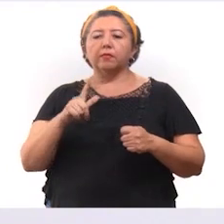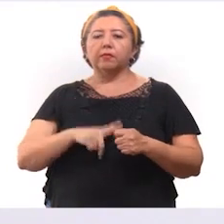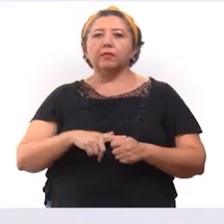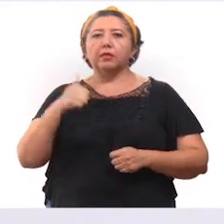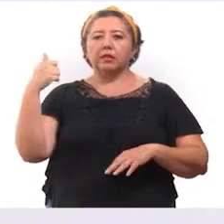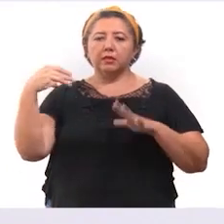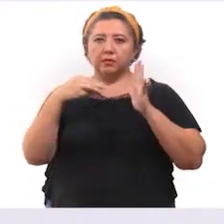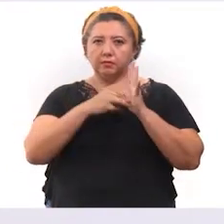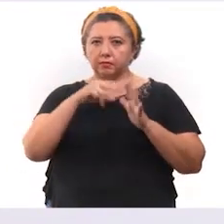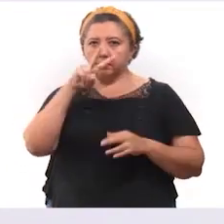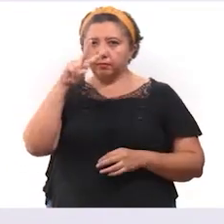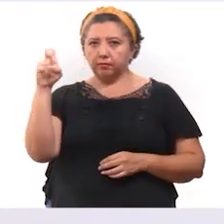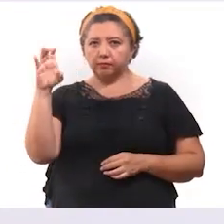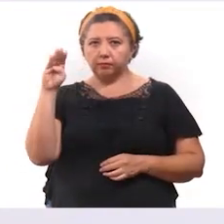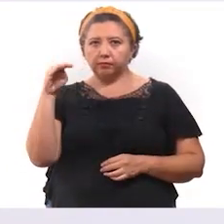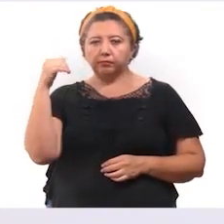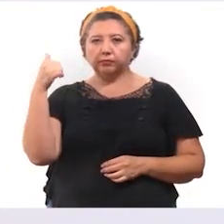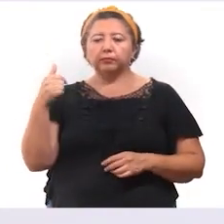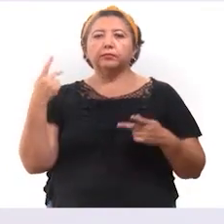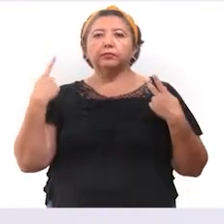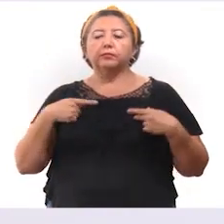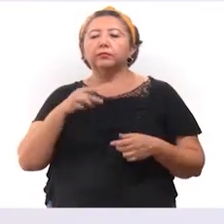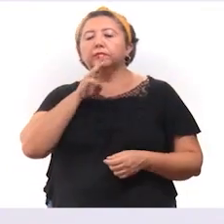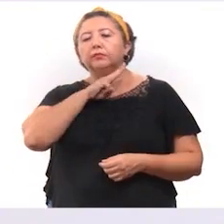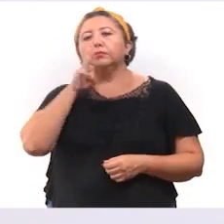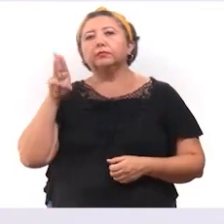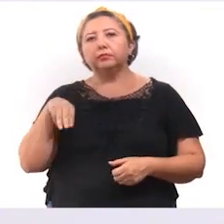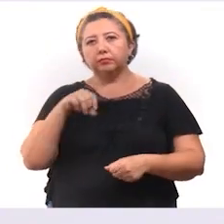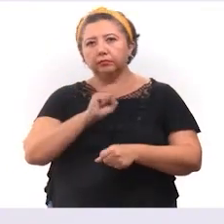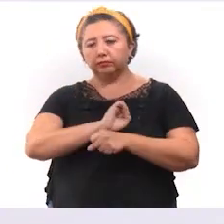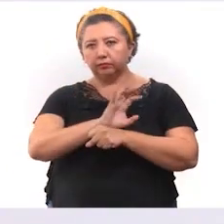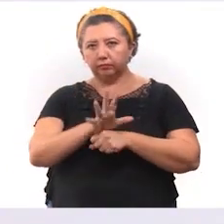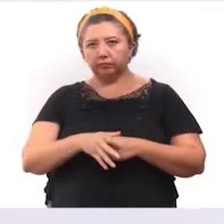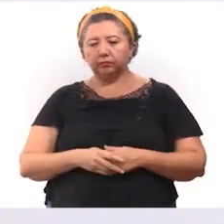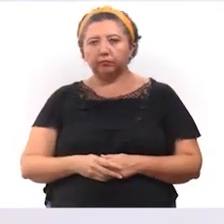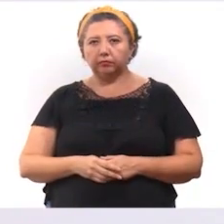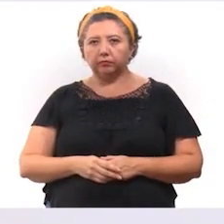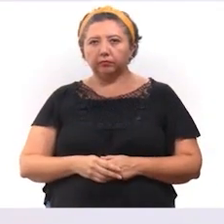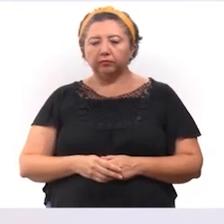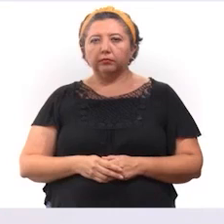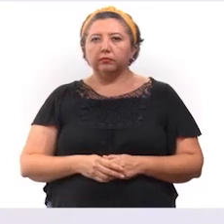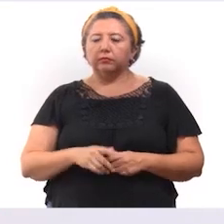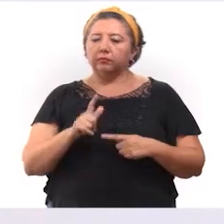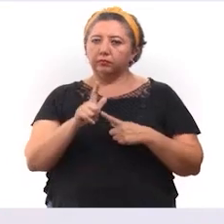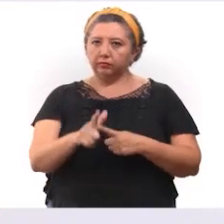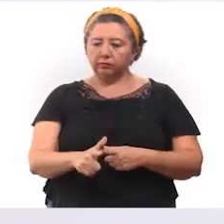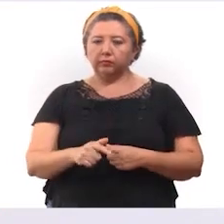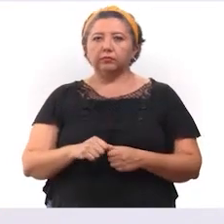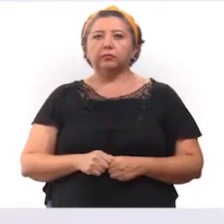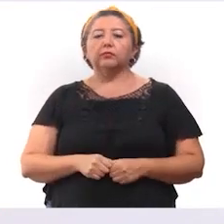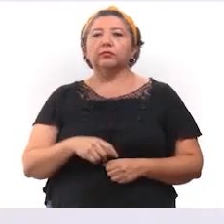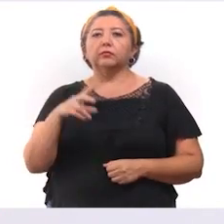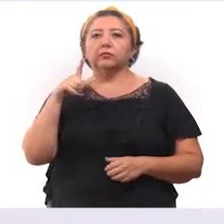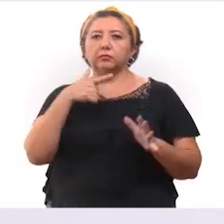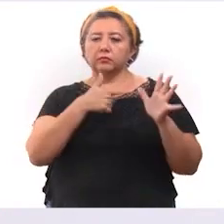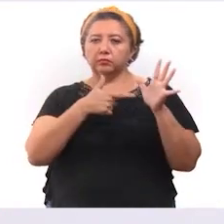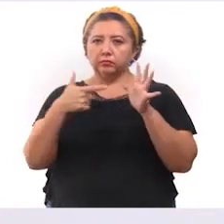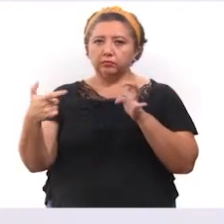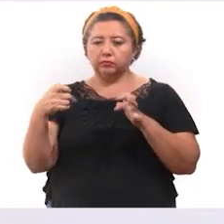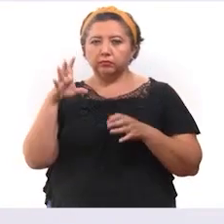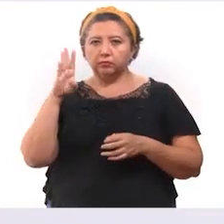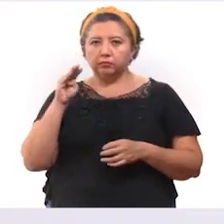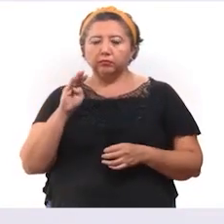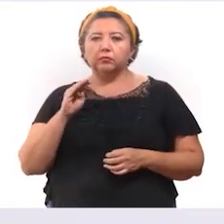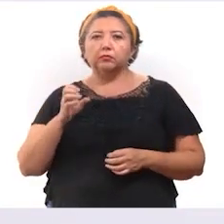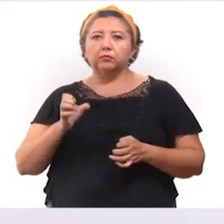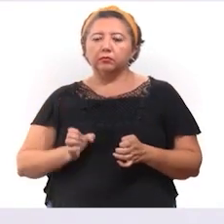son 6.296 las personas fallecidas a causa del coronavirus. De los casos activos, 790